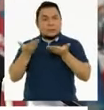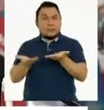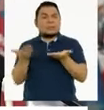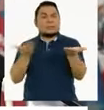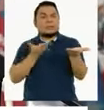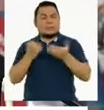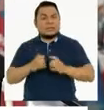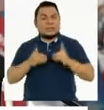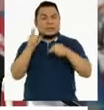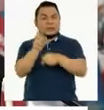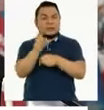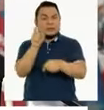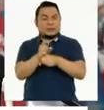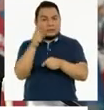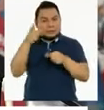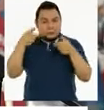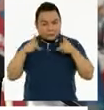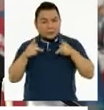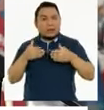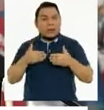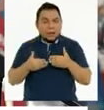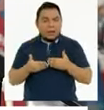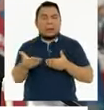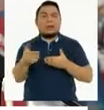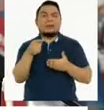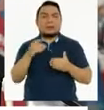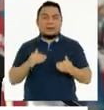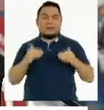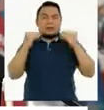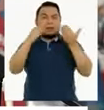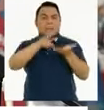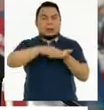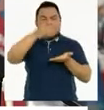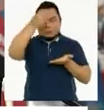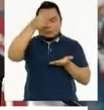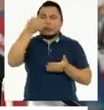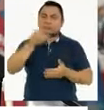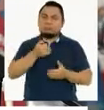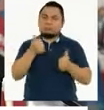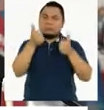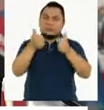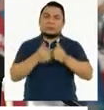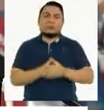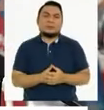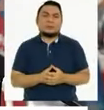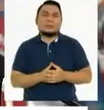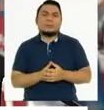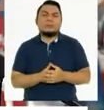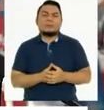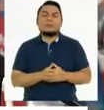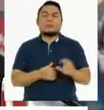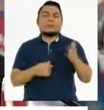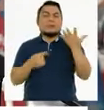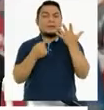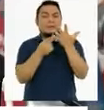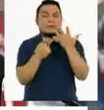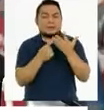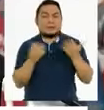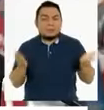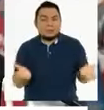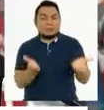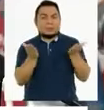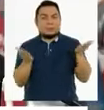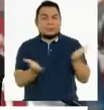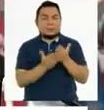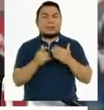servicios educativos que permitan alcanzar niveles de aprendizajes adecuados. En quinto lugar,